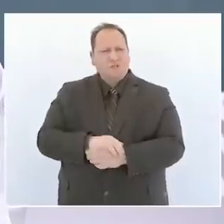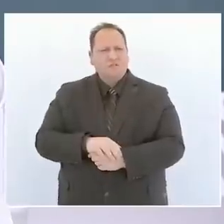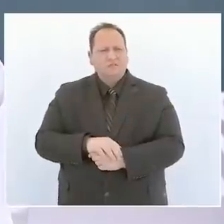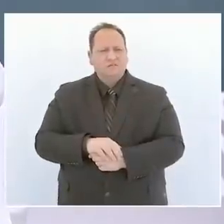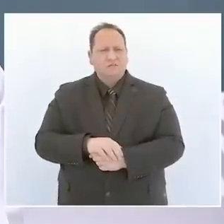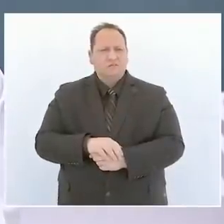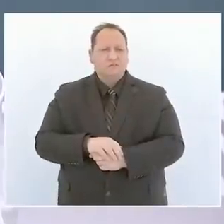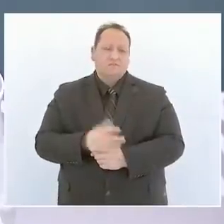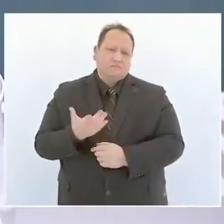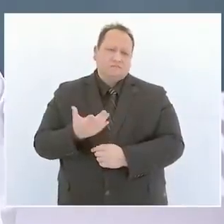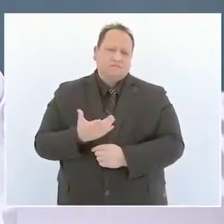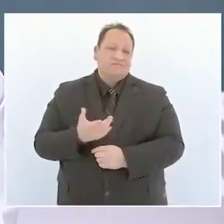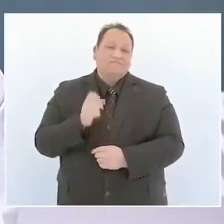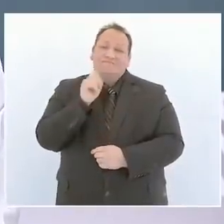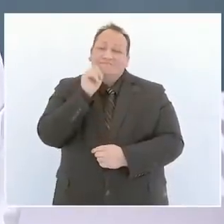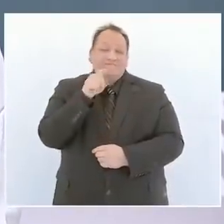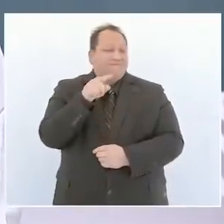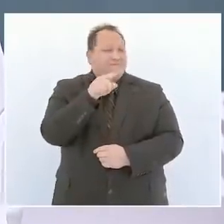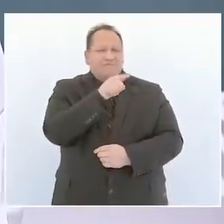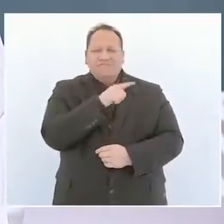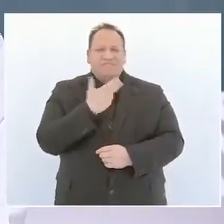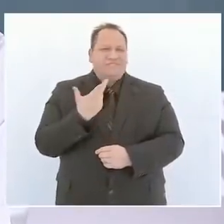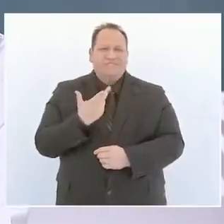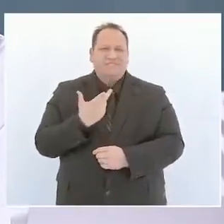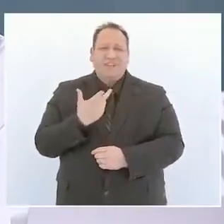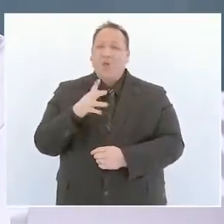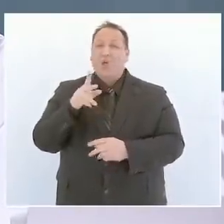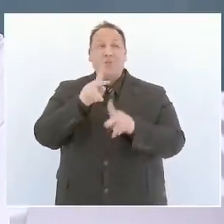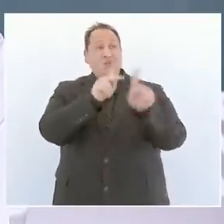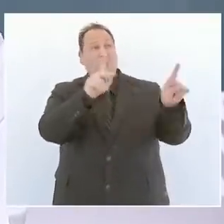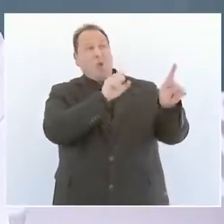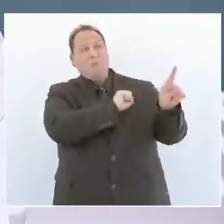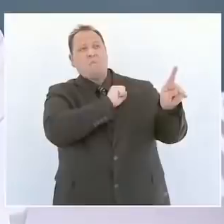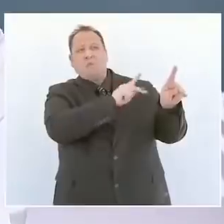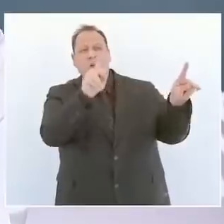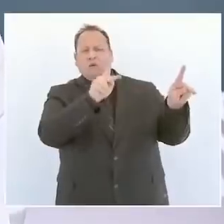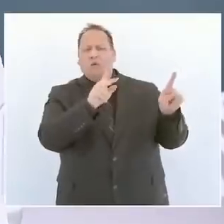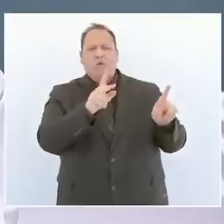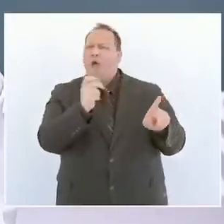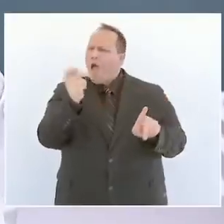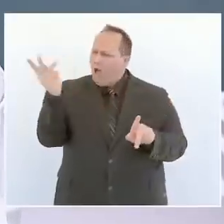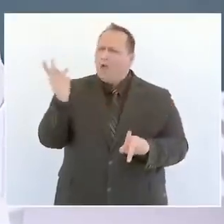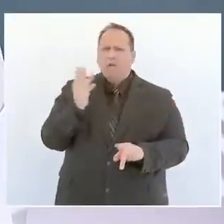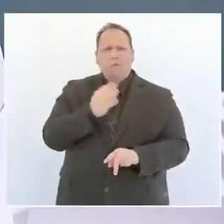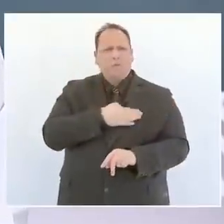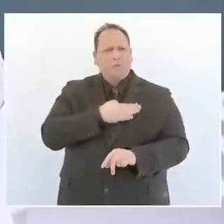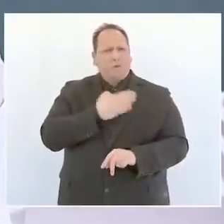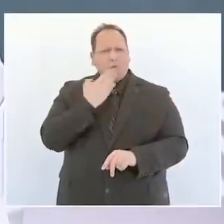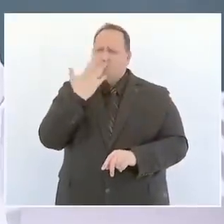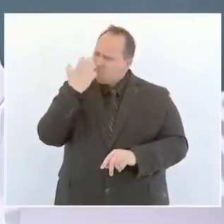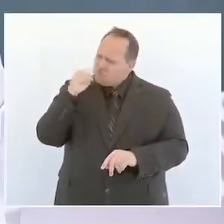como todo, no se puede generalizar, pero no tenían